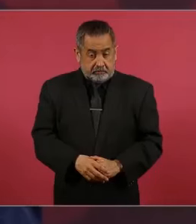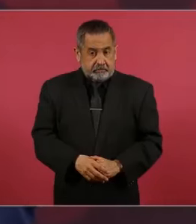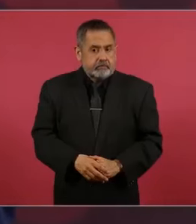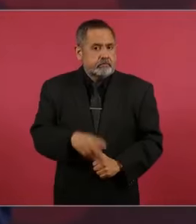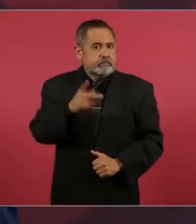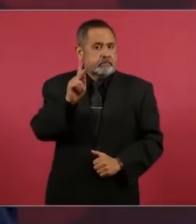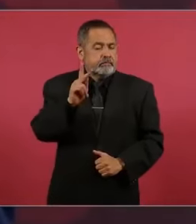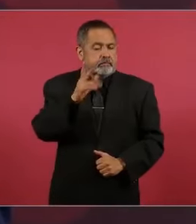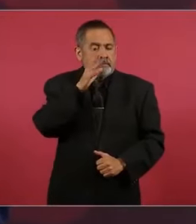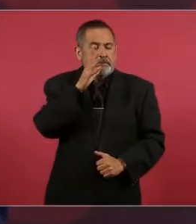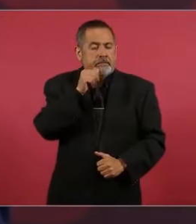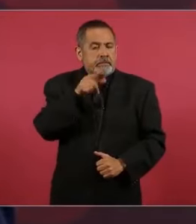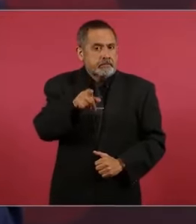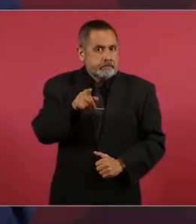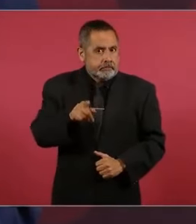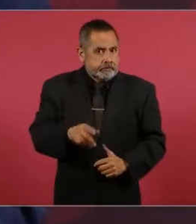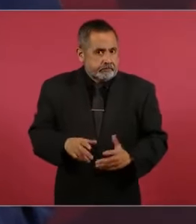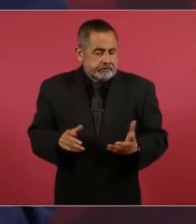Pero no se puede